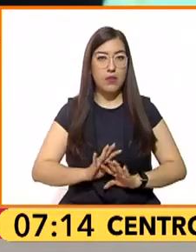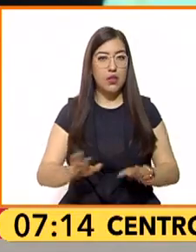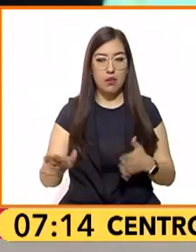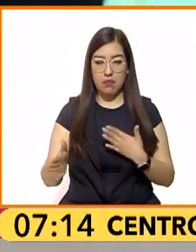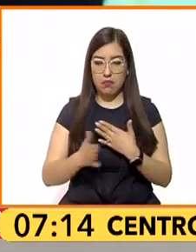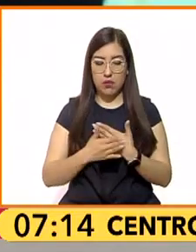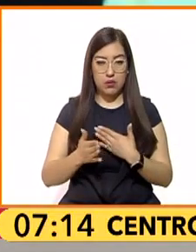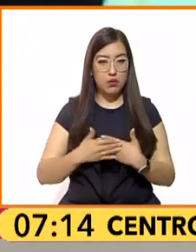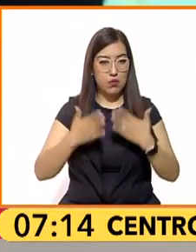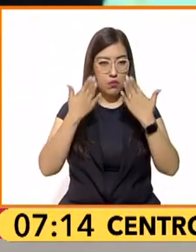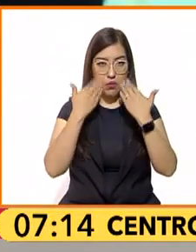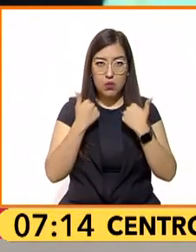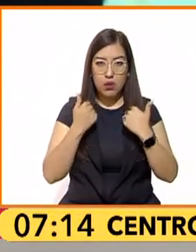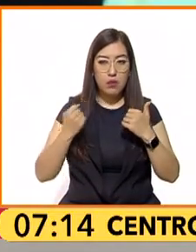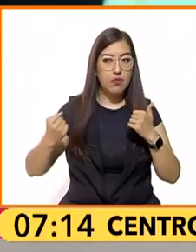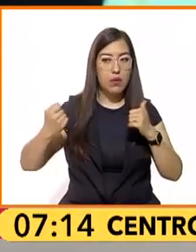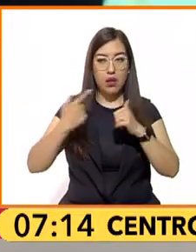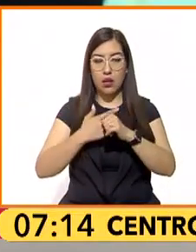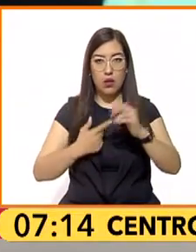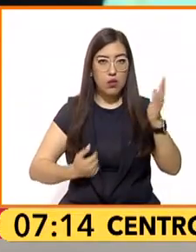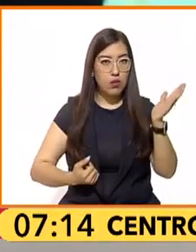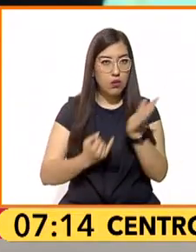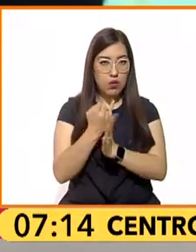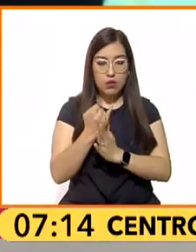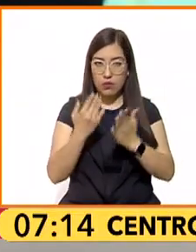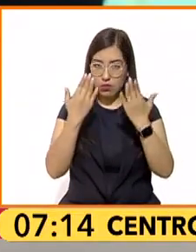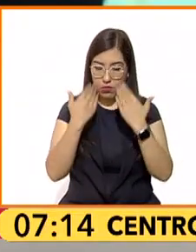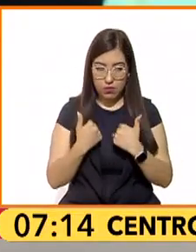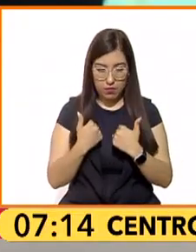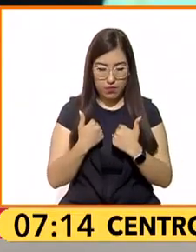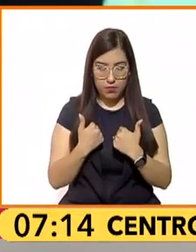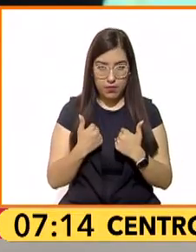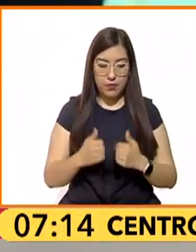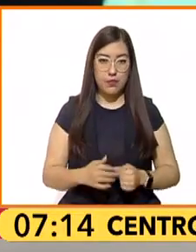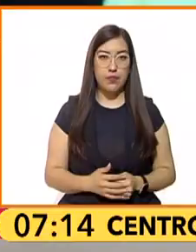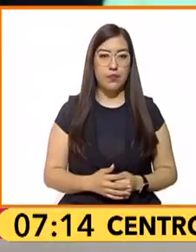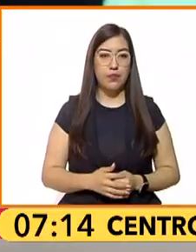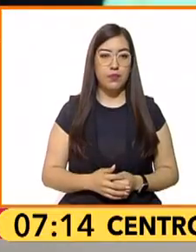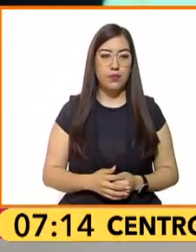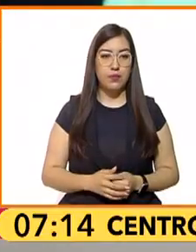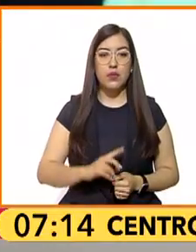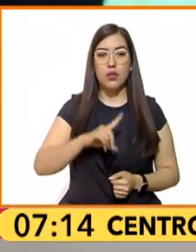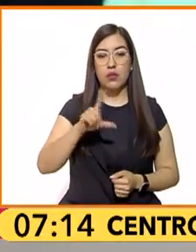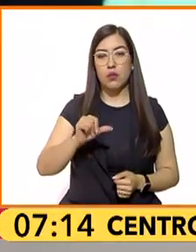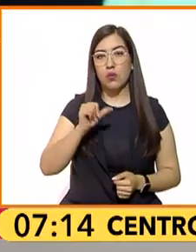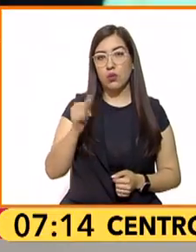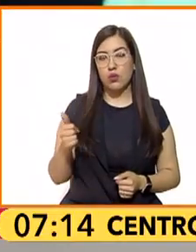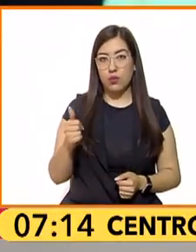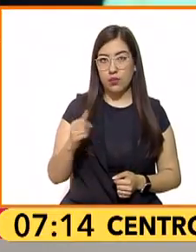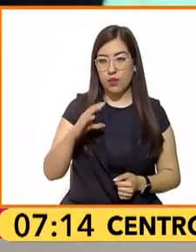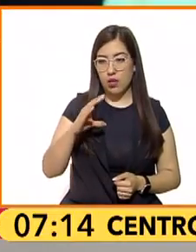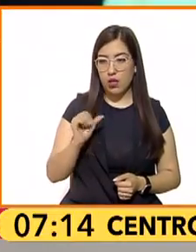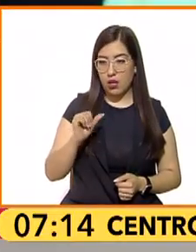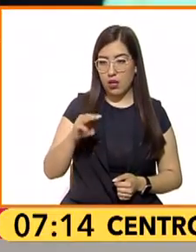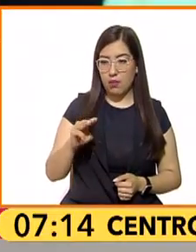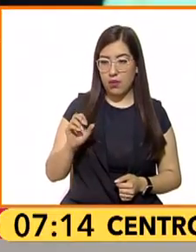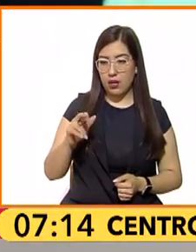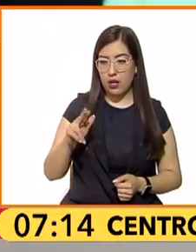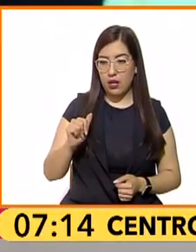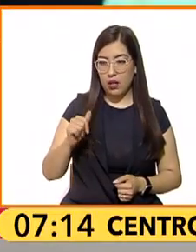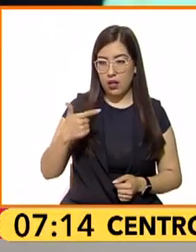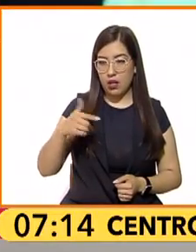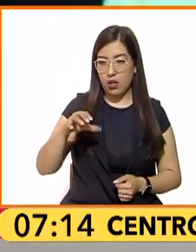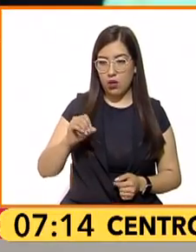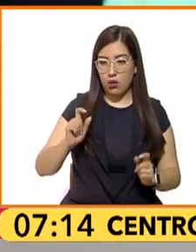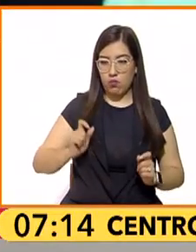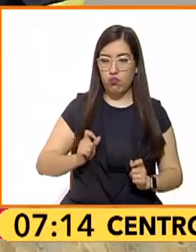ni falsificaciones, etcétera. Y después entonces el camarlengo es el que tiene